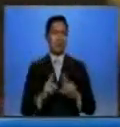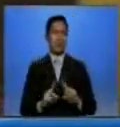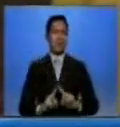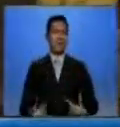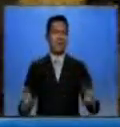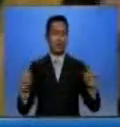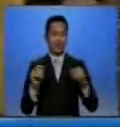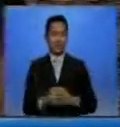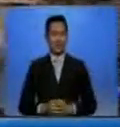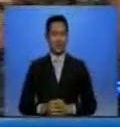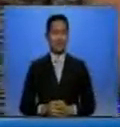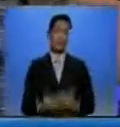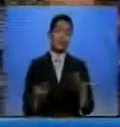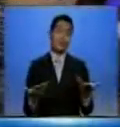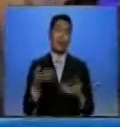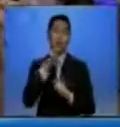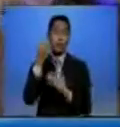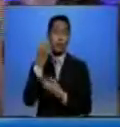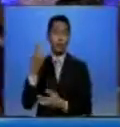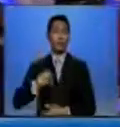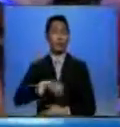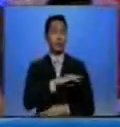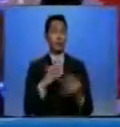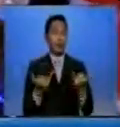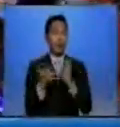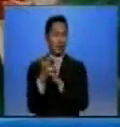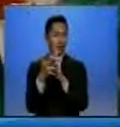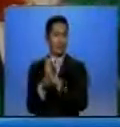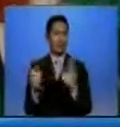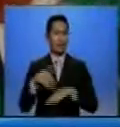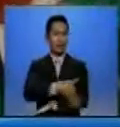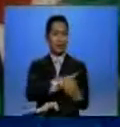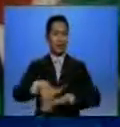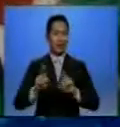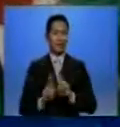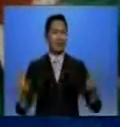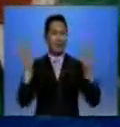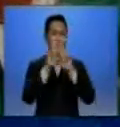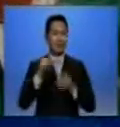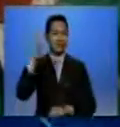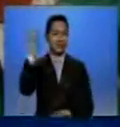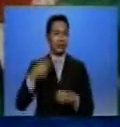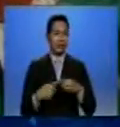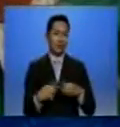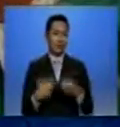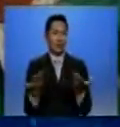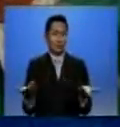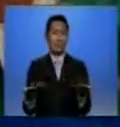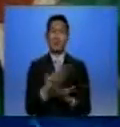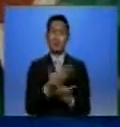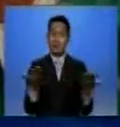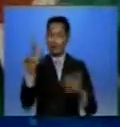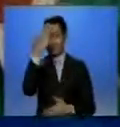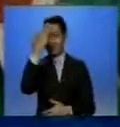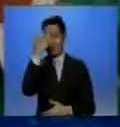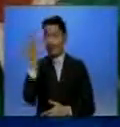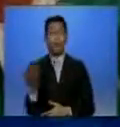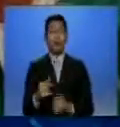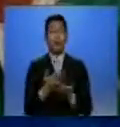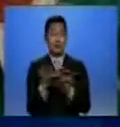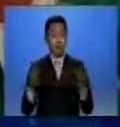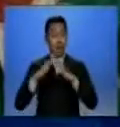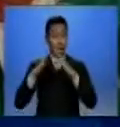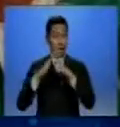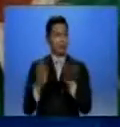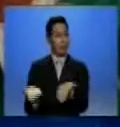norte de Quito. Esa es la información que se genera desde aquí, desde el Boulevard de las Naciones Unidas. Así es que ya lo sabes, si usted todavía está en la casita,